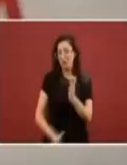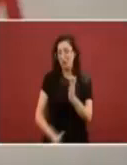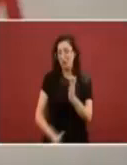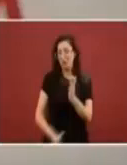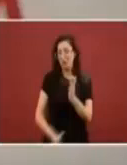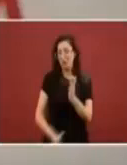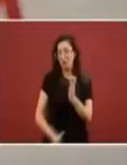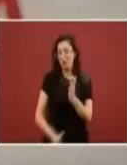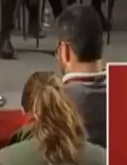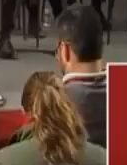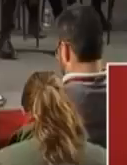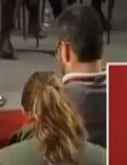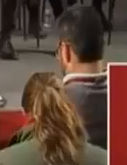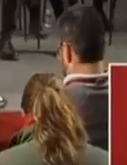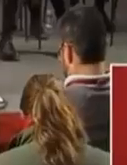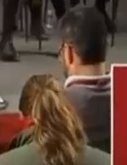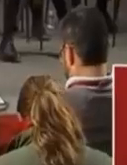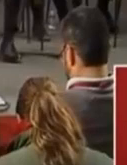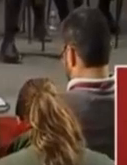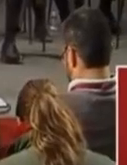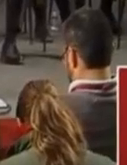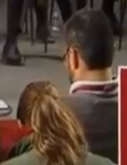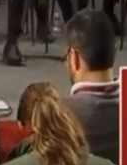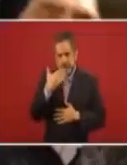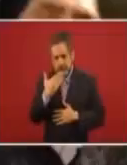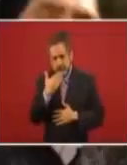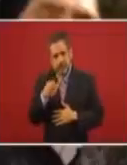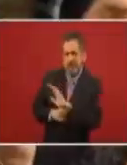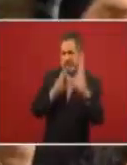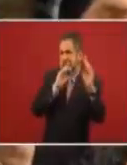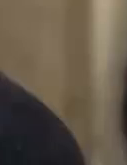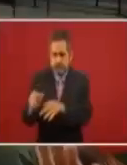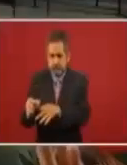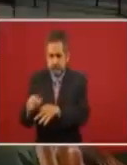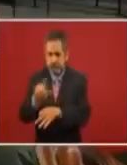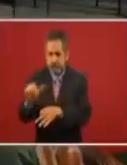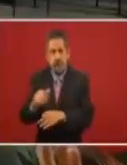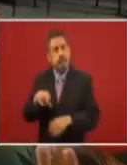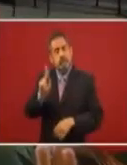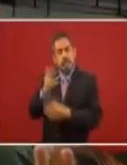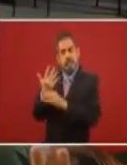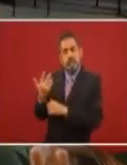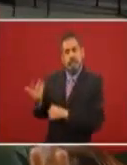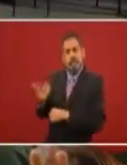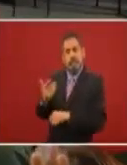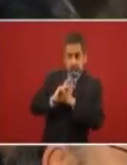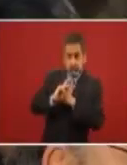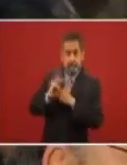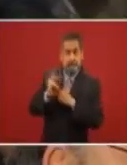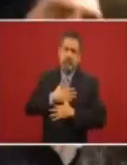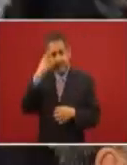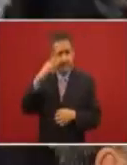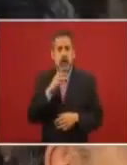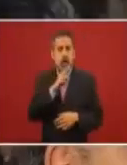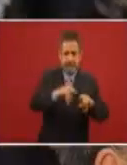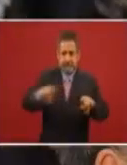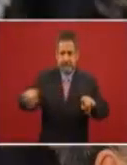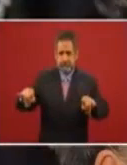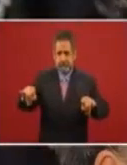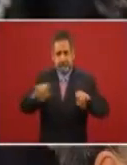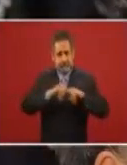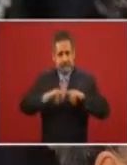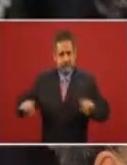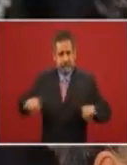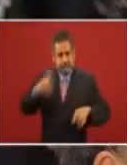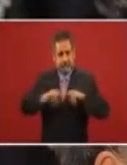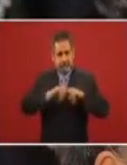quedamos. ¿Sí? Tres dudas. La primera es ¿qué mierda? La segunda pregunta es ¿estás pendejo?